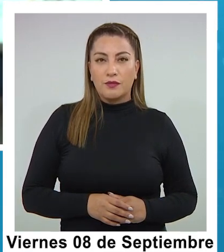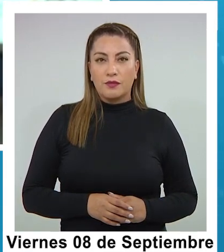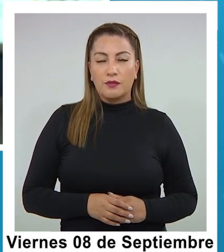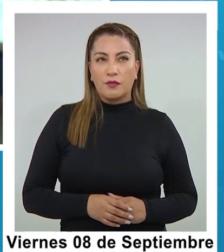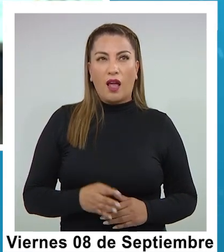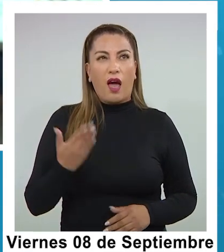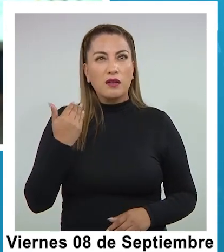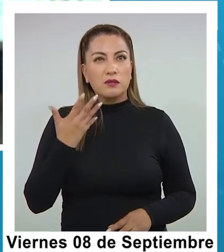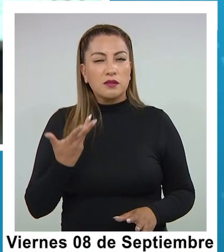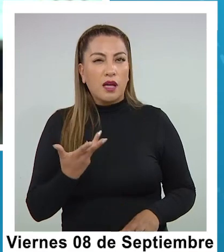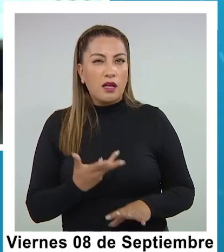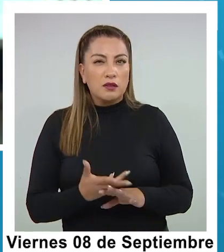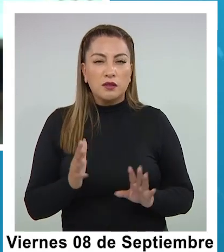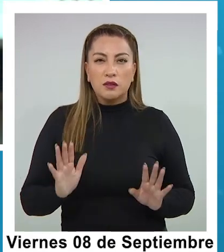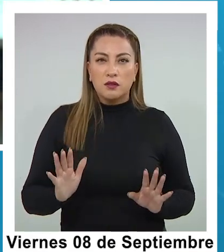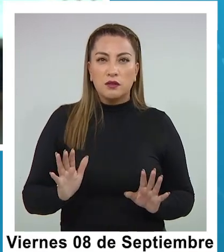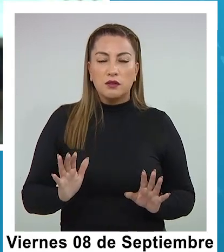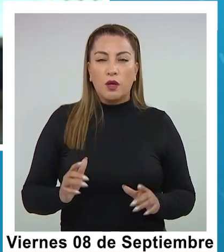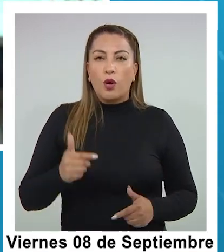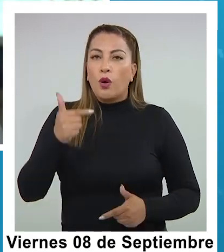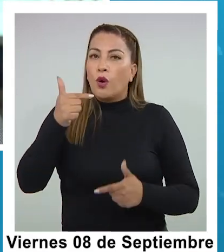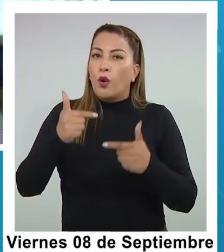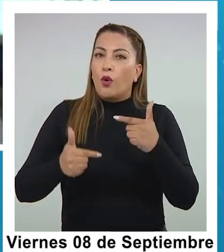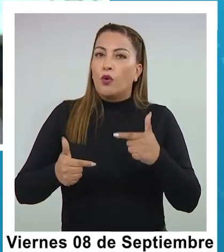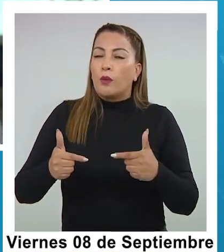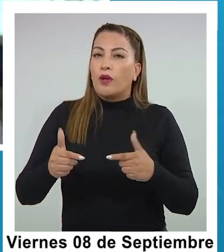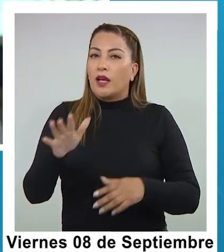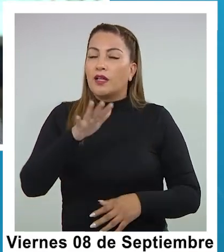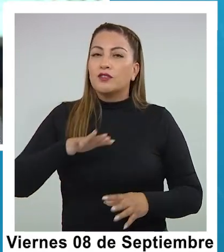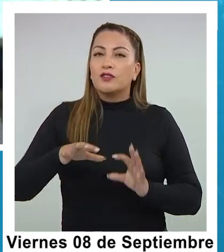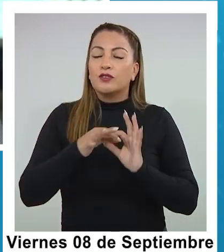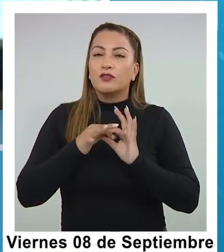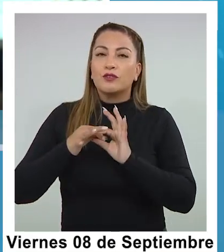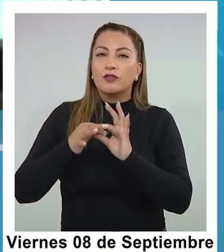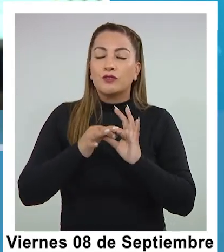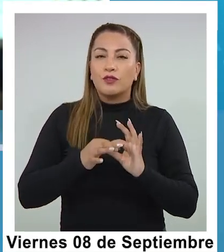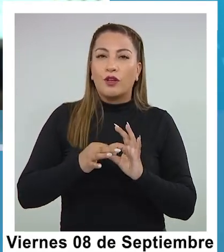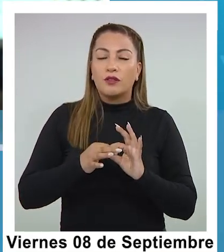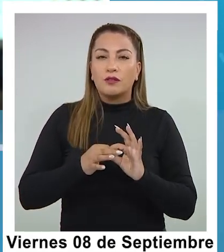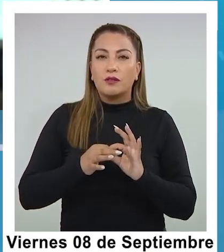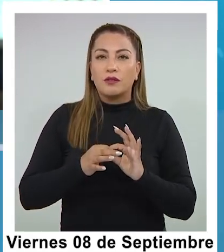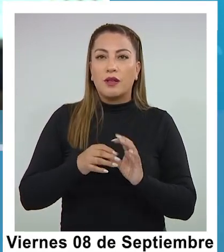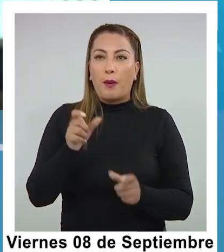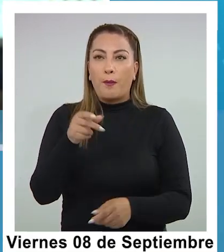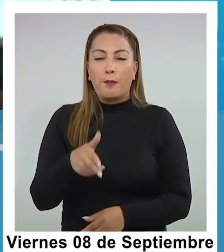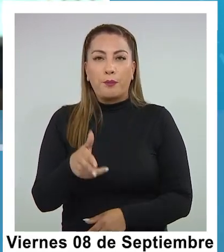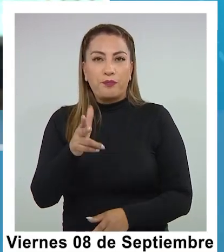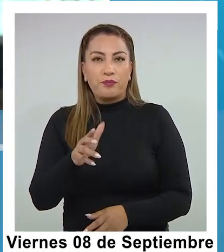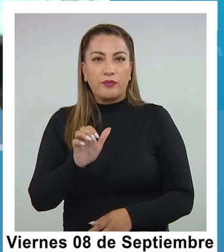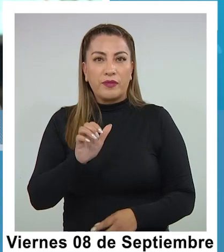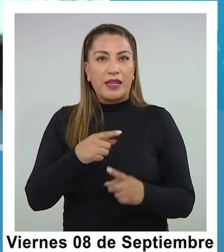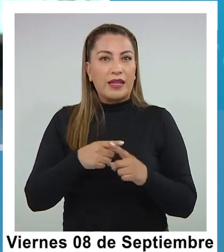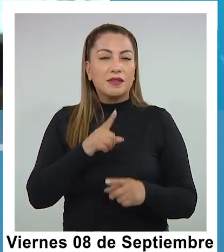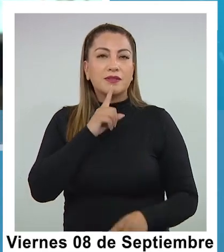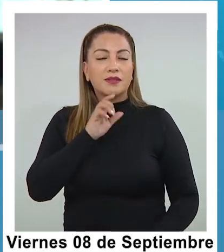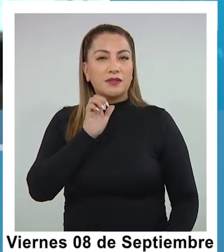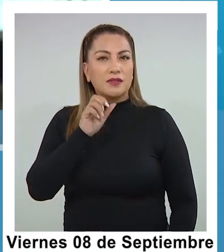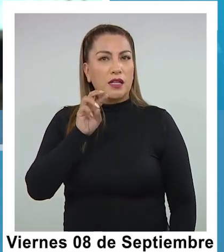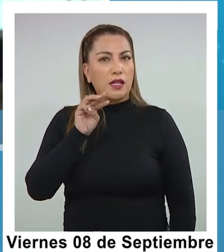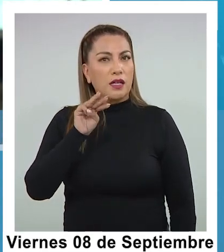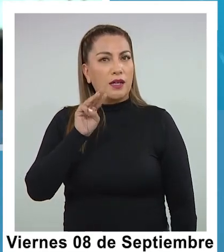Había una política que lo unía a todo, que era la política del exterminio. Ya, o sea, ahí